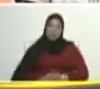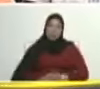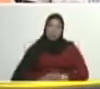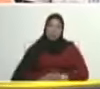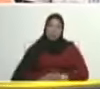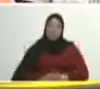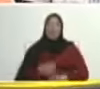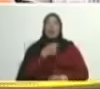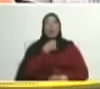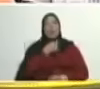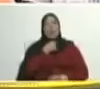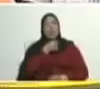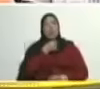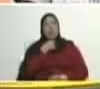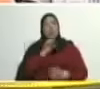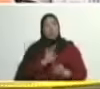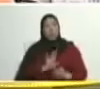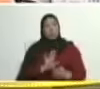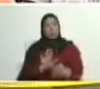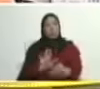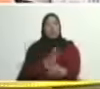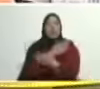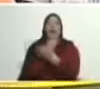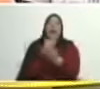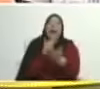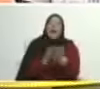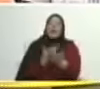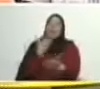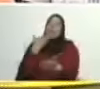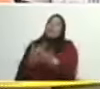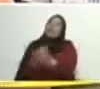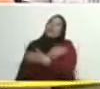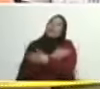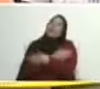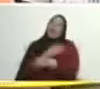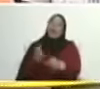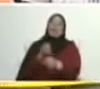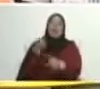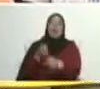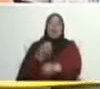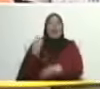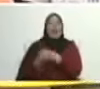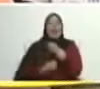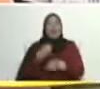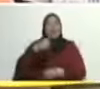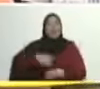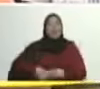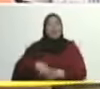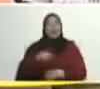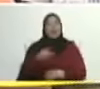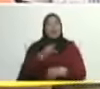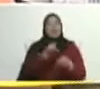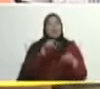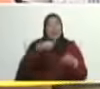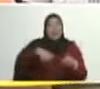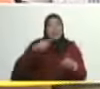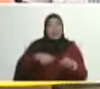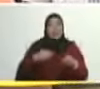También me gustaría demostrar mi agradecimiento por el trabajo que se ha hecho en Santa Lucía,